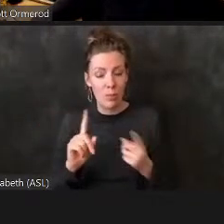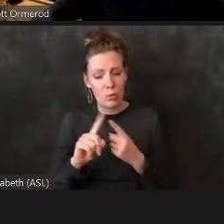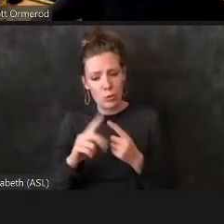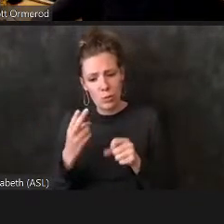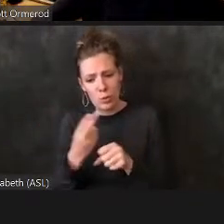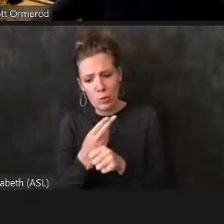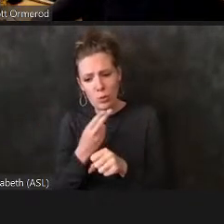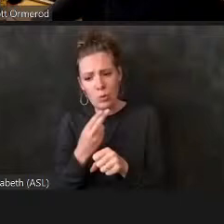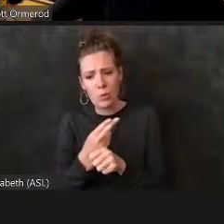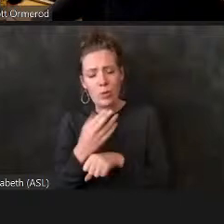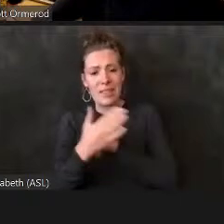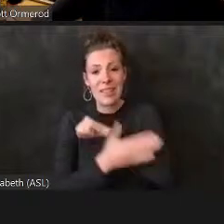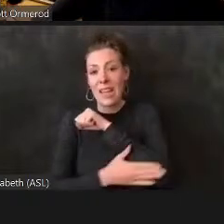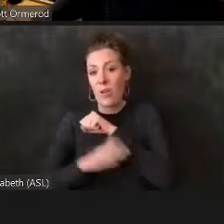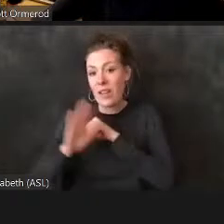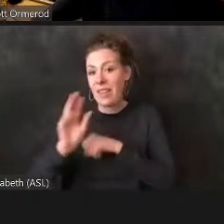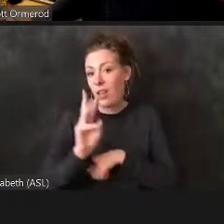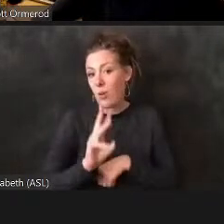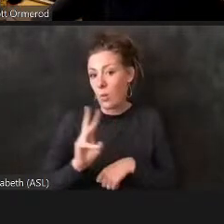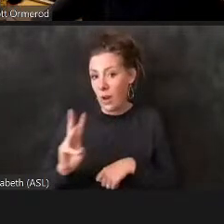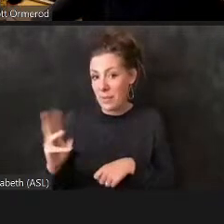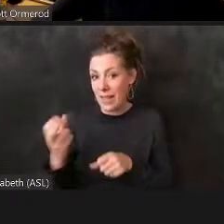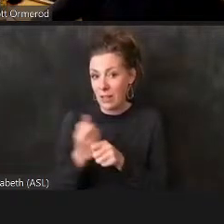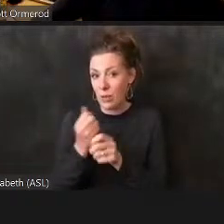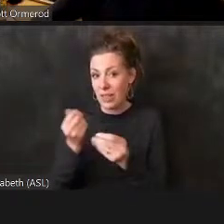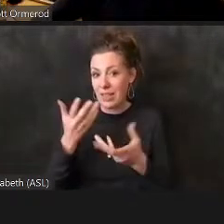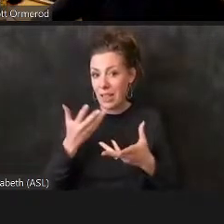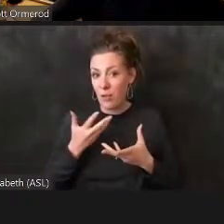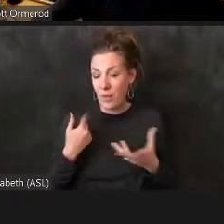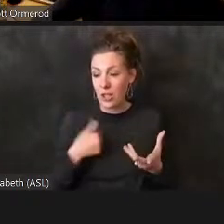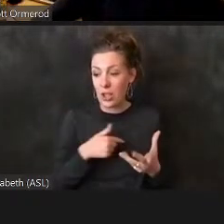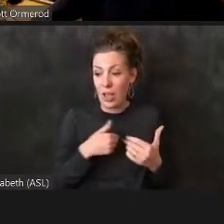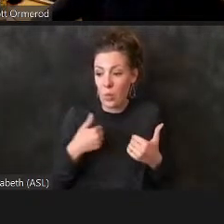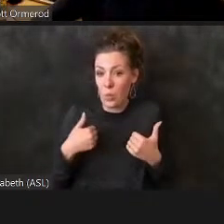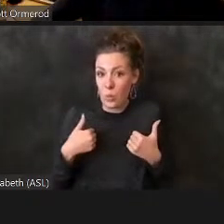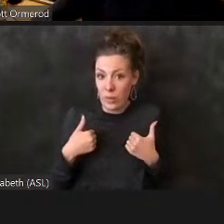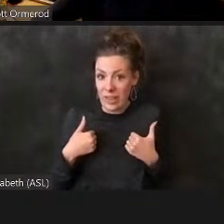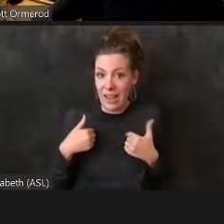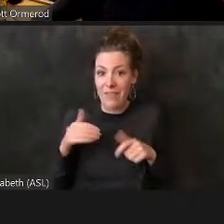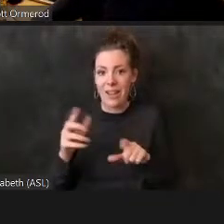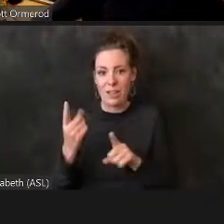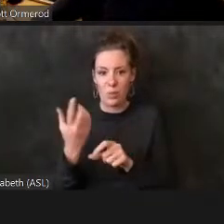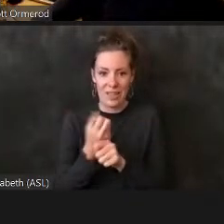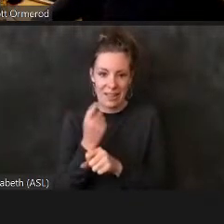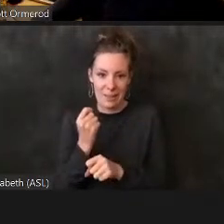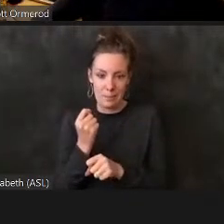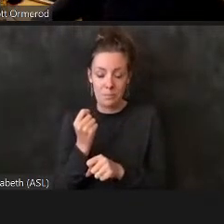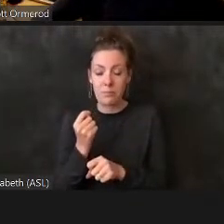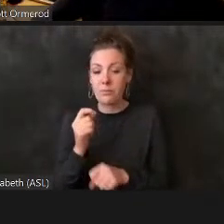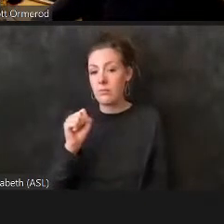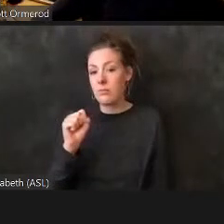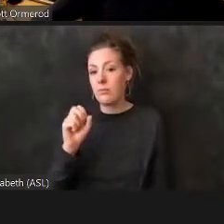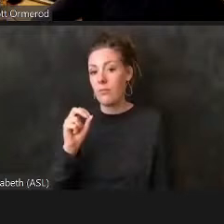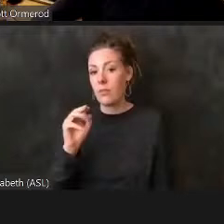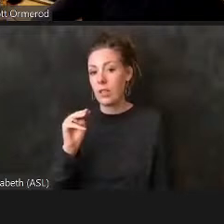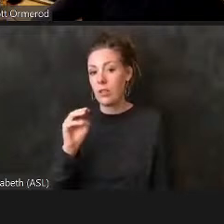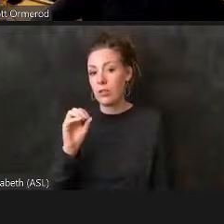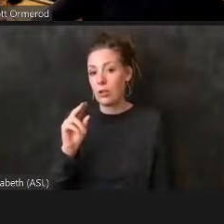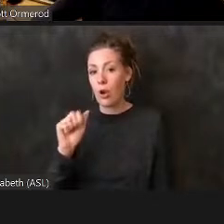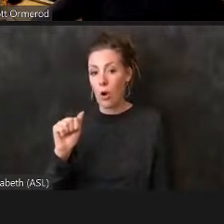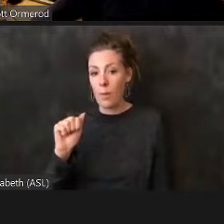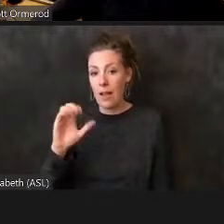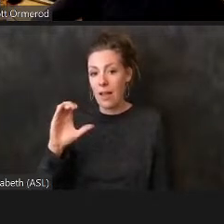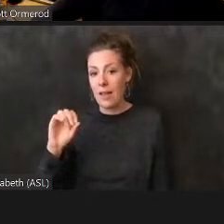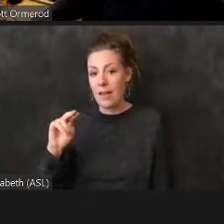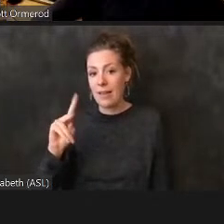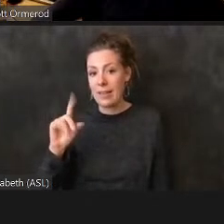comunidad que usen el sitio del website que está del condado para sacar la información. Ese